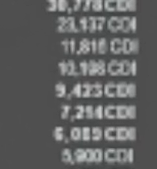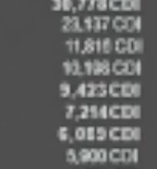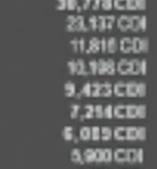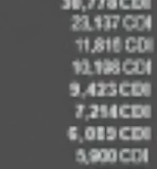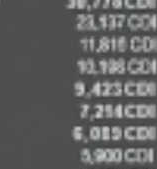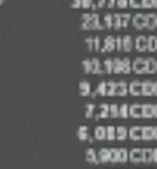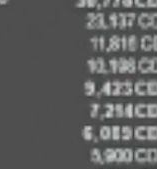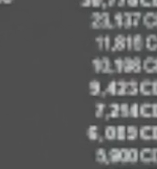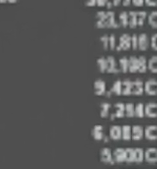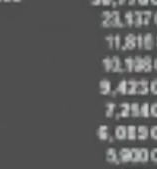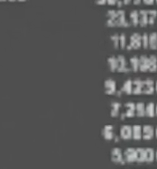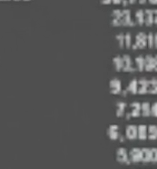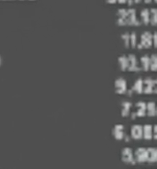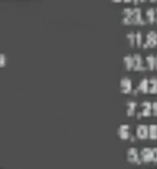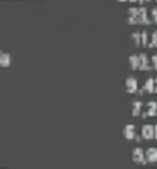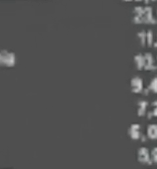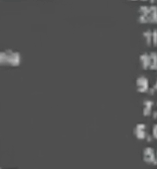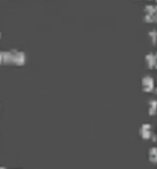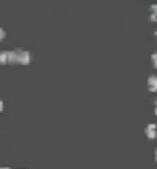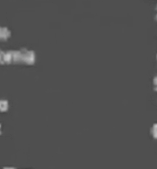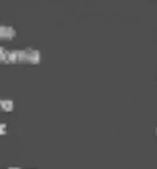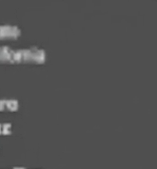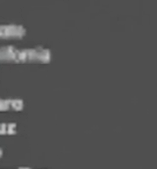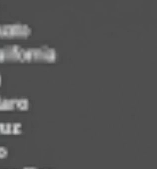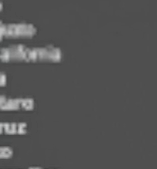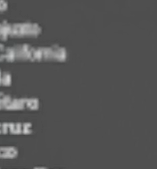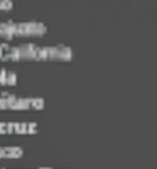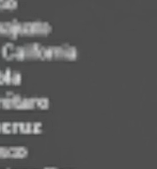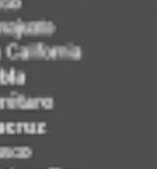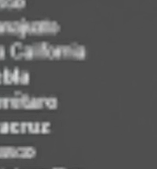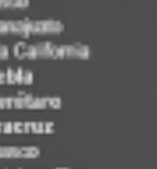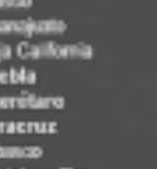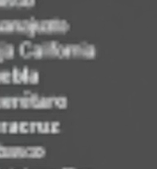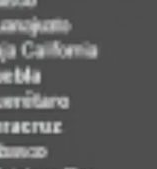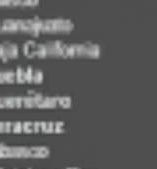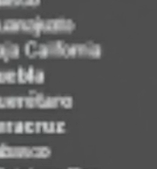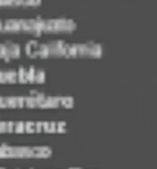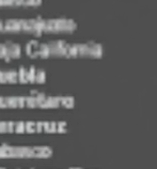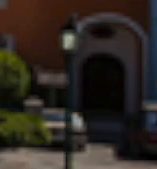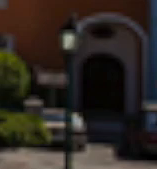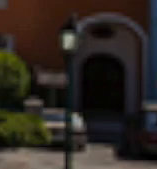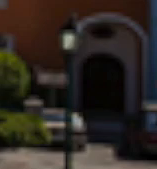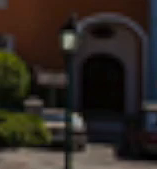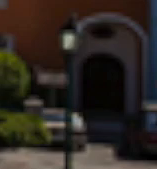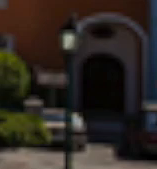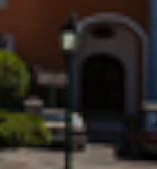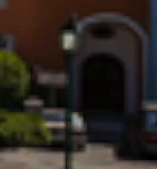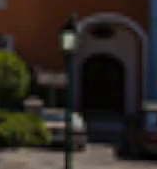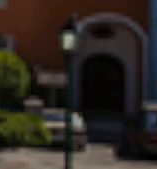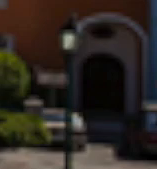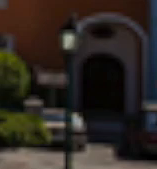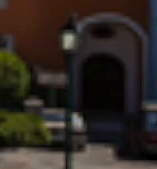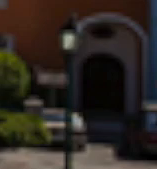de incidencias delictivas. Así lo presenta Andrés Manuel López Obrador en su conferencia matutina. Uno de los estados